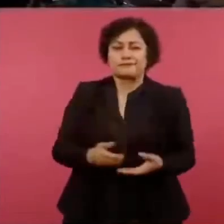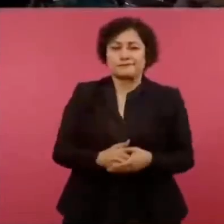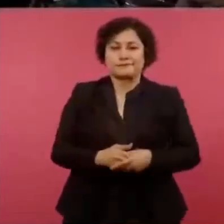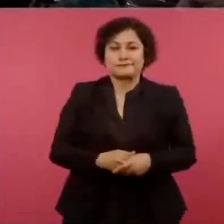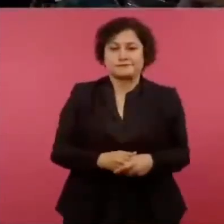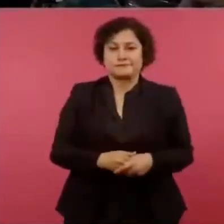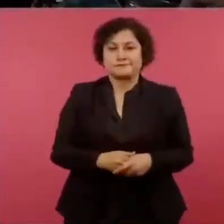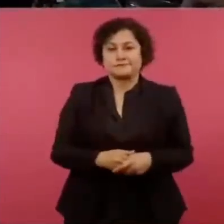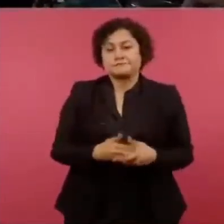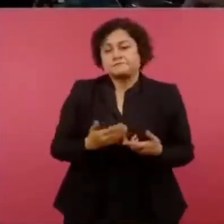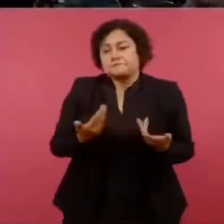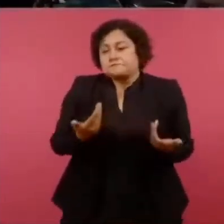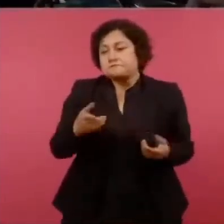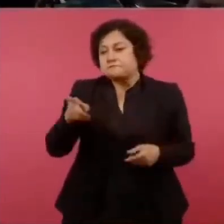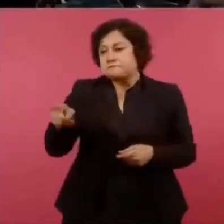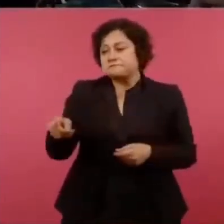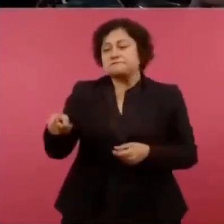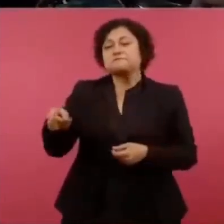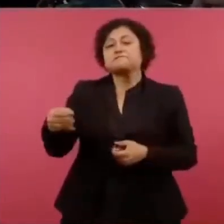van a declarar